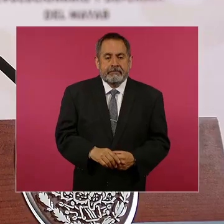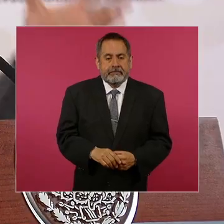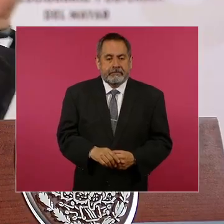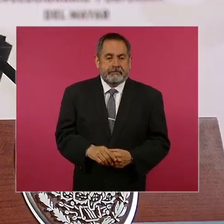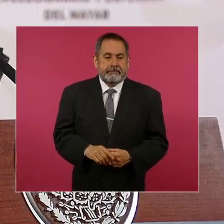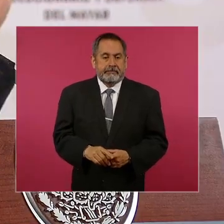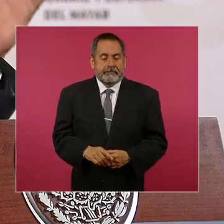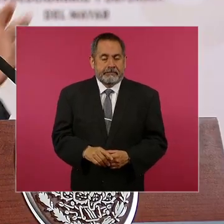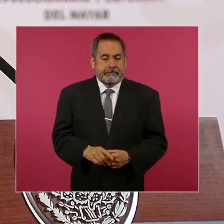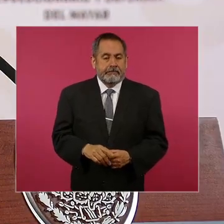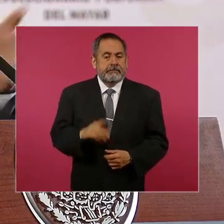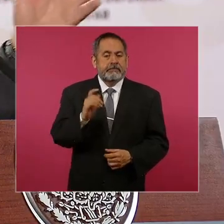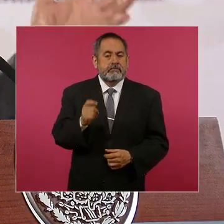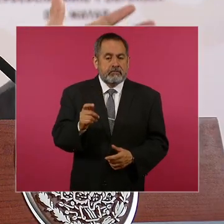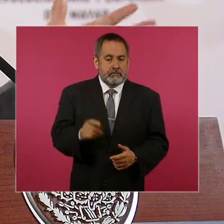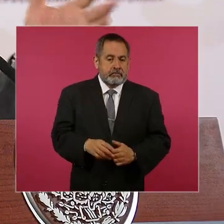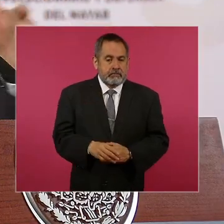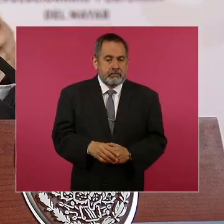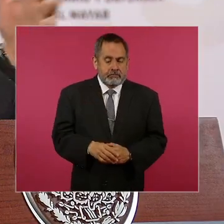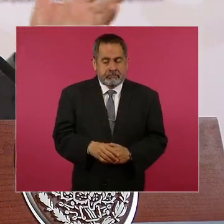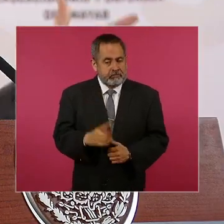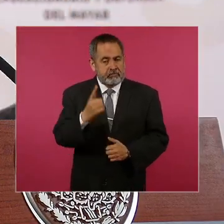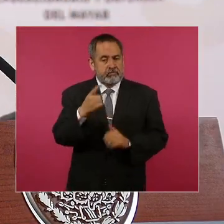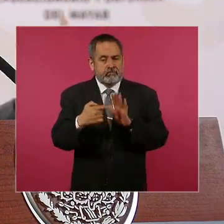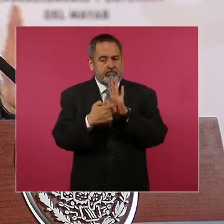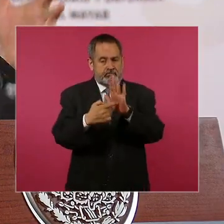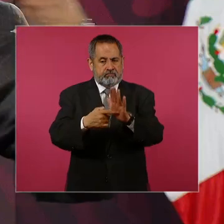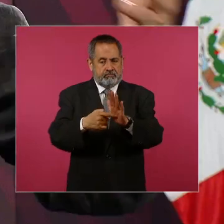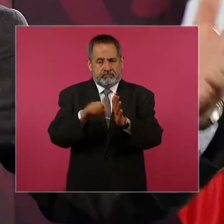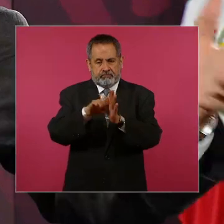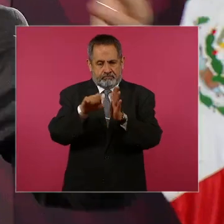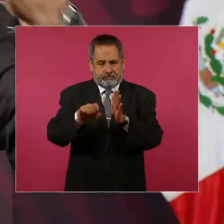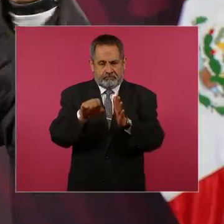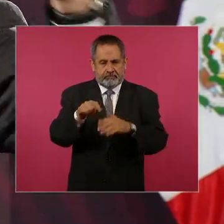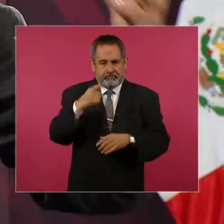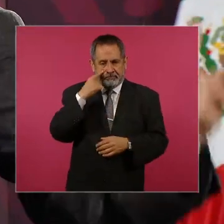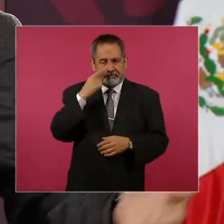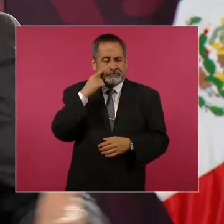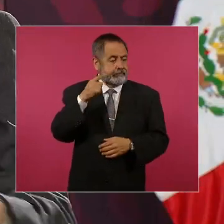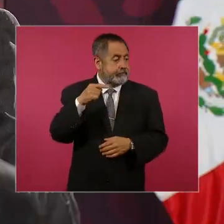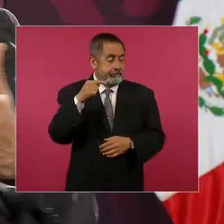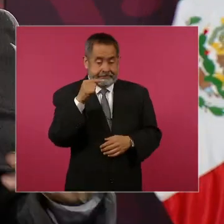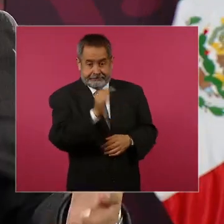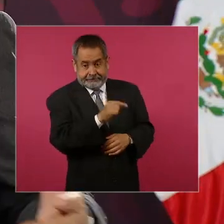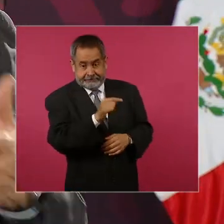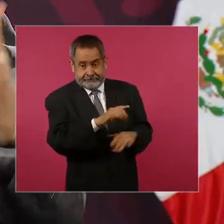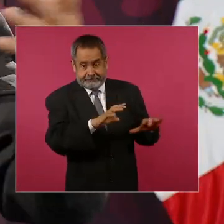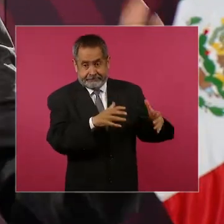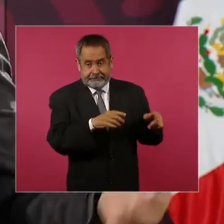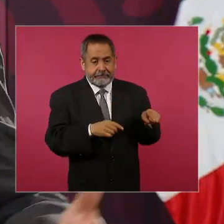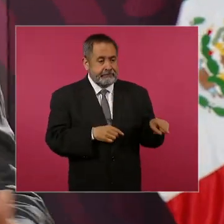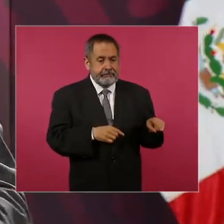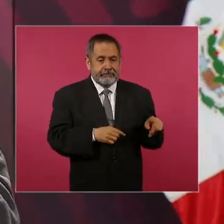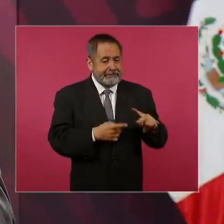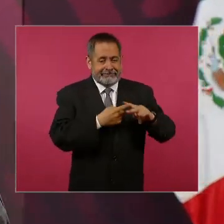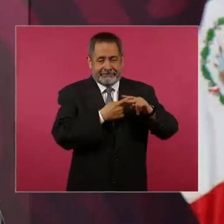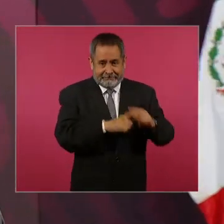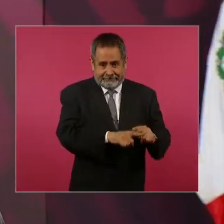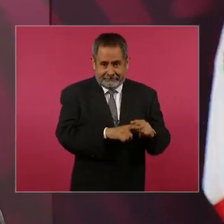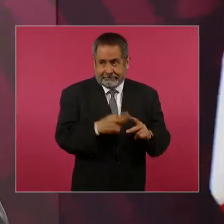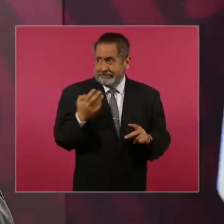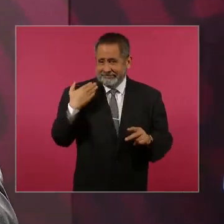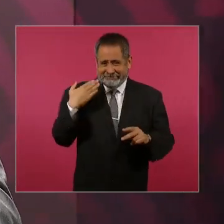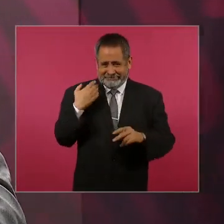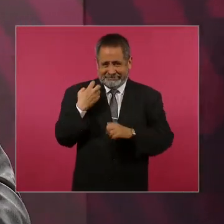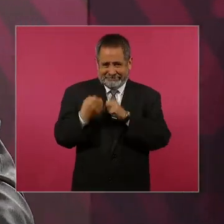Nada más dejo de manifiesto que iniciaron al principio de este